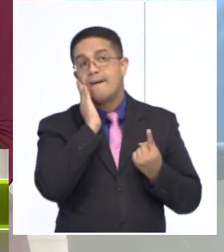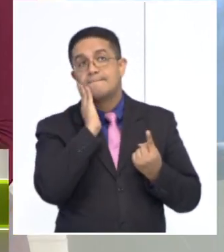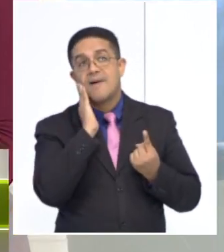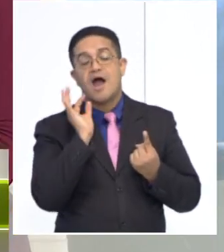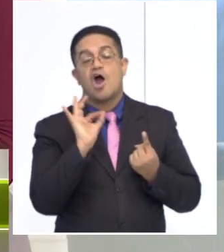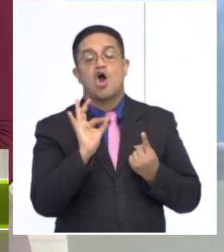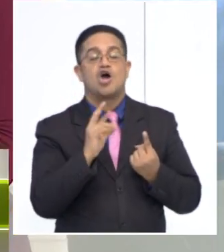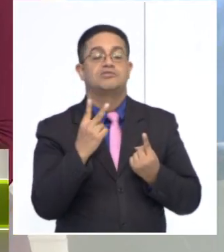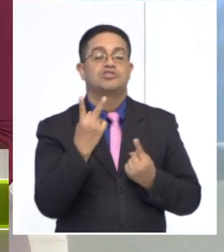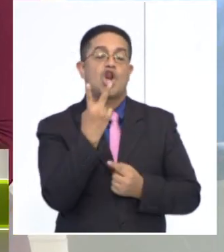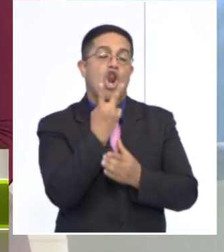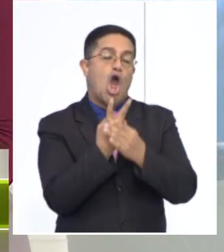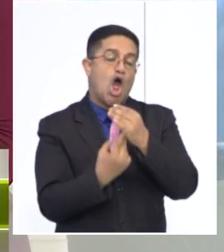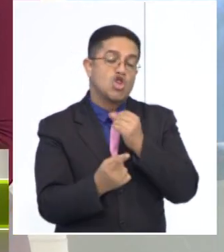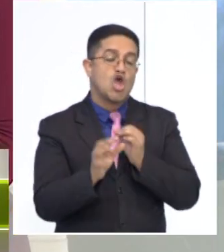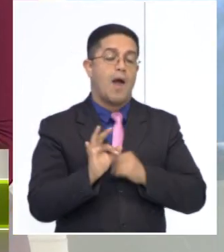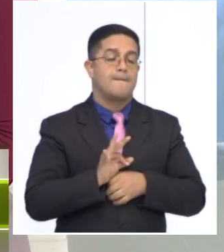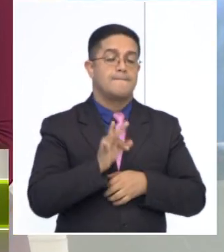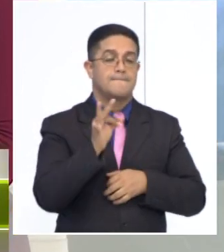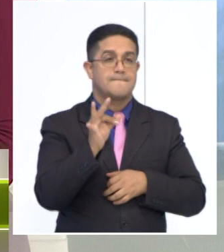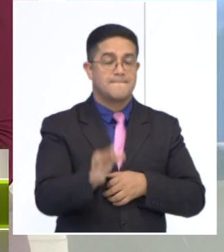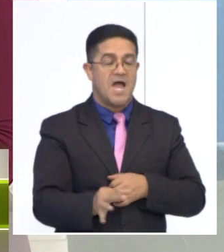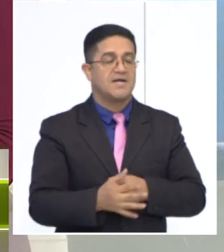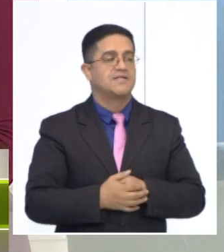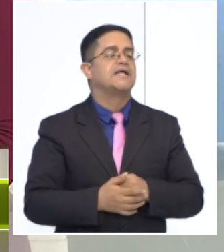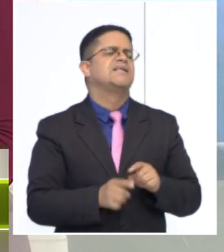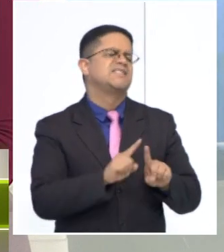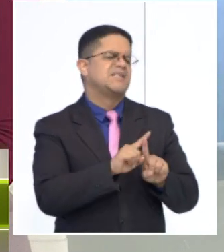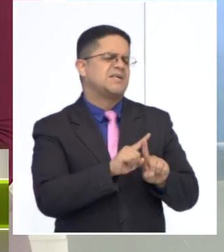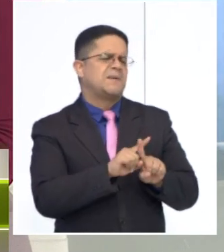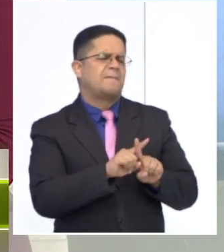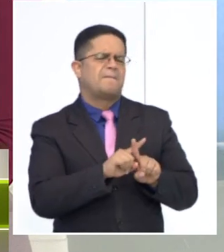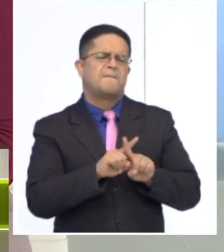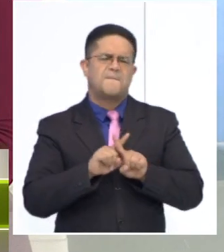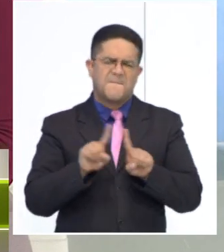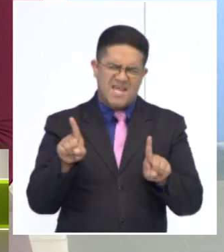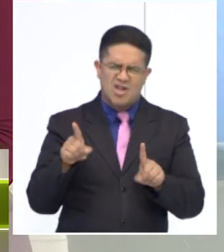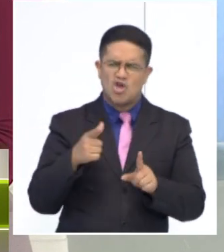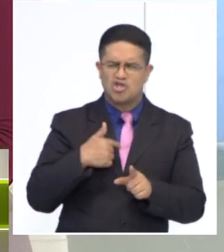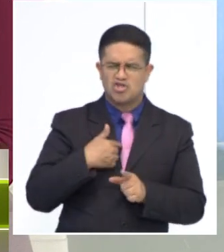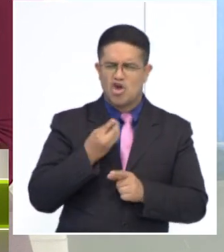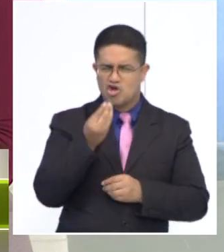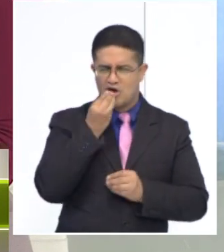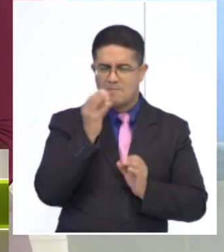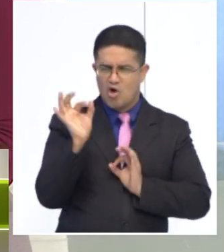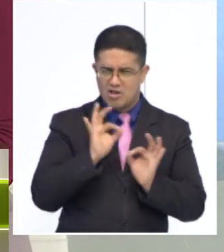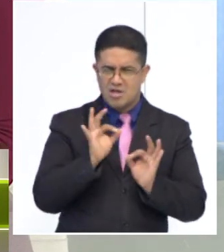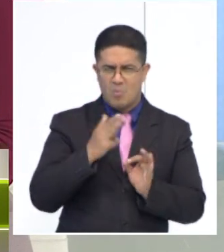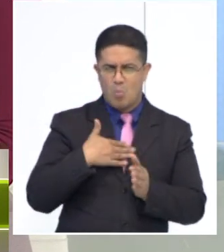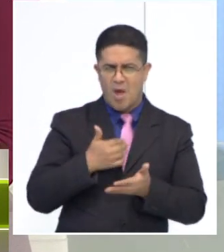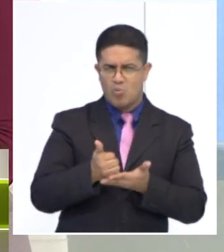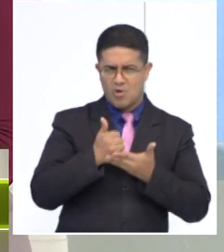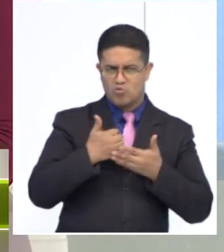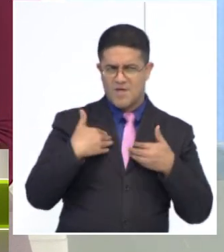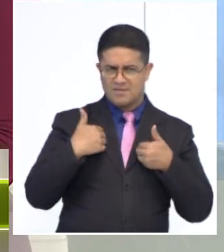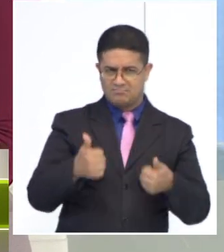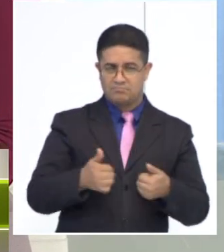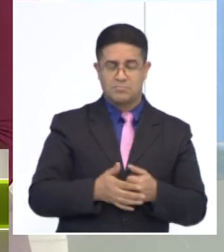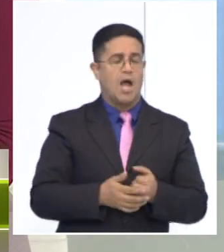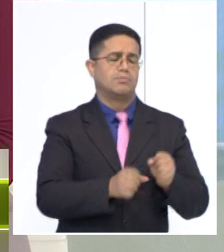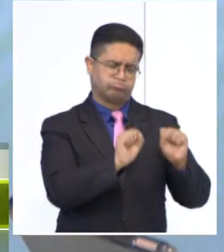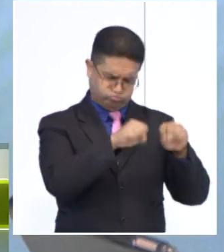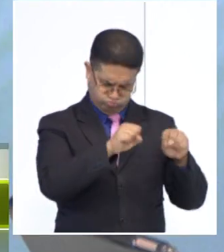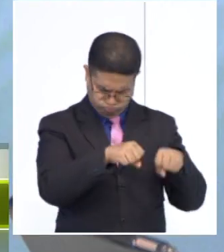consumir pocos alimentos procesados, azúcares refinadas, ¿pueden contribuir a que no aparezca hábitos saludables? Sí,